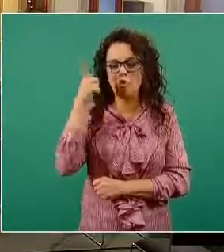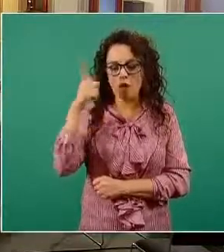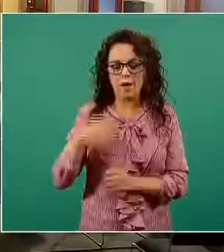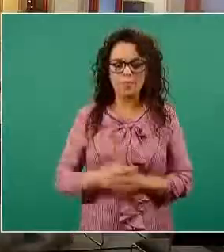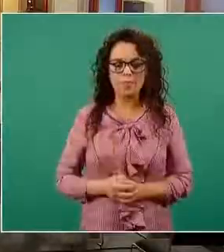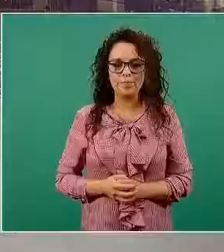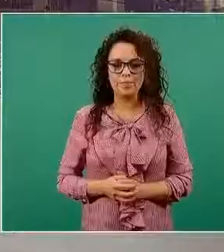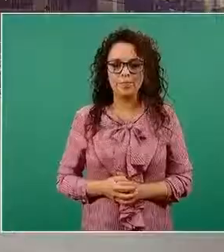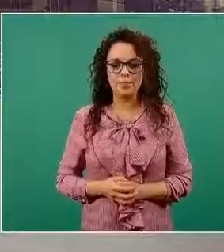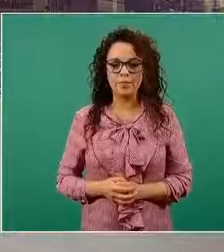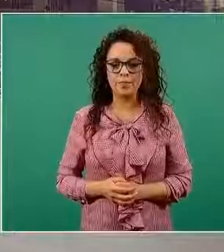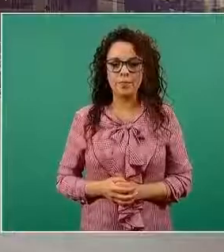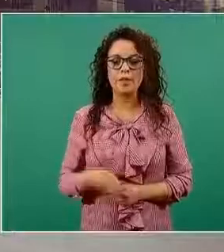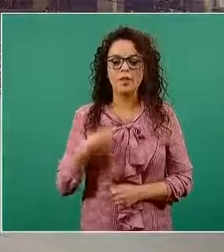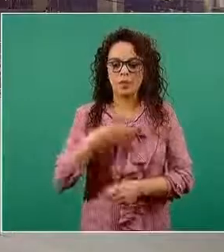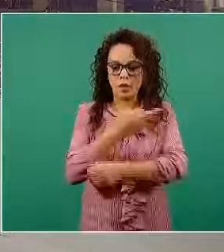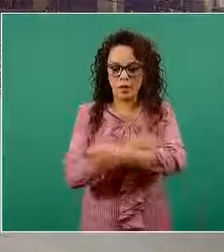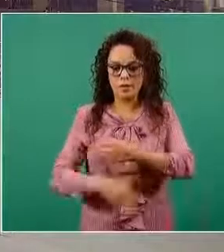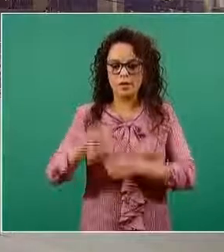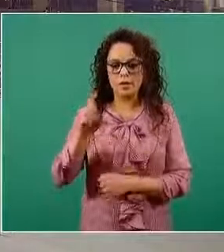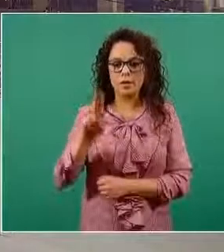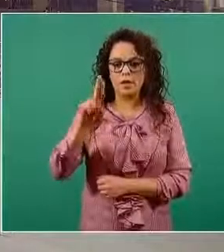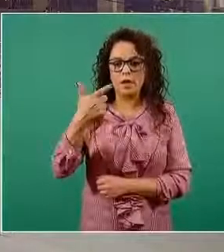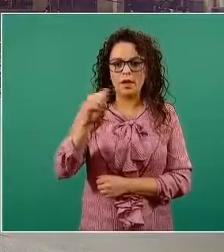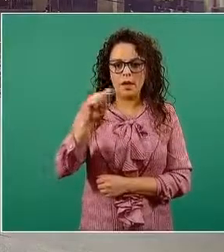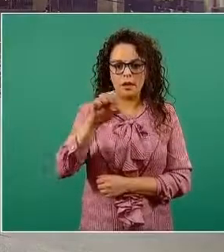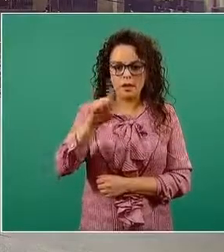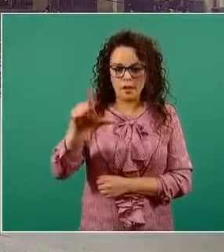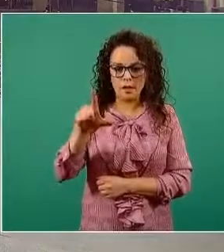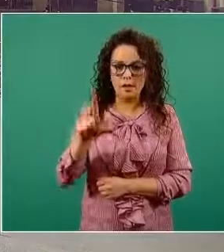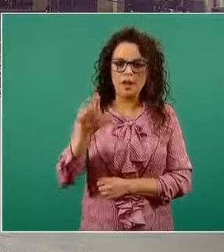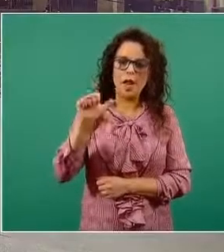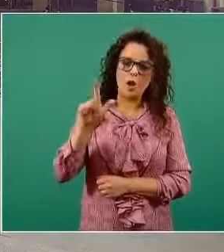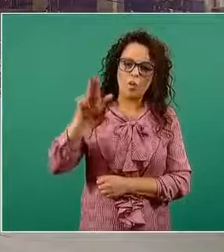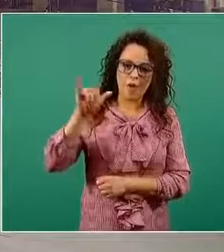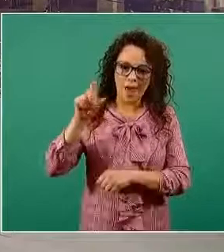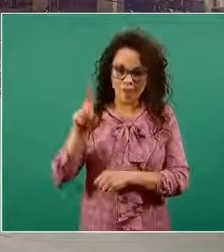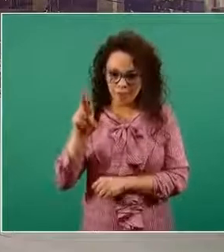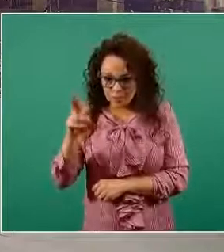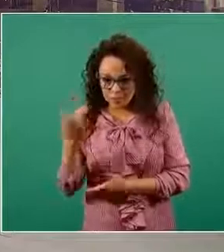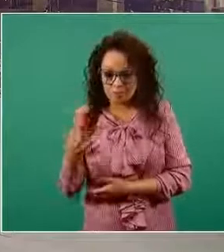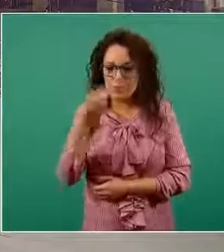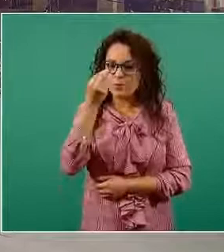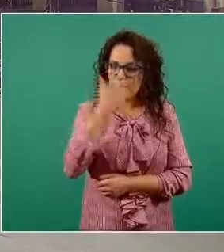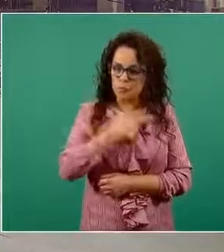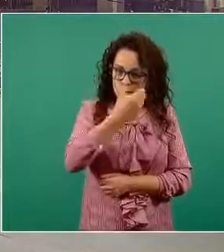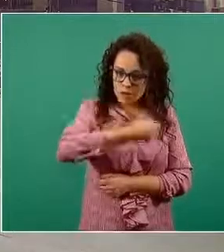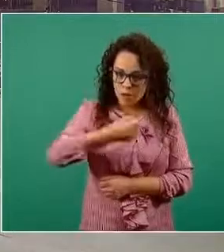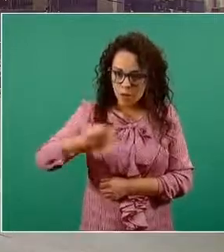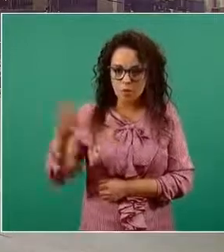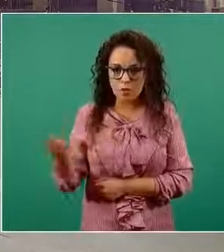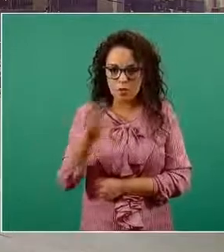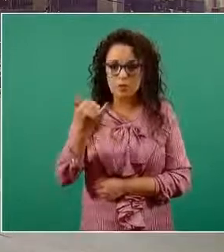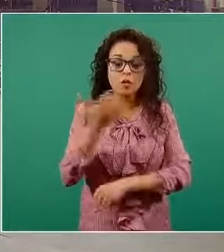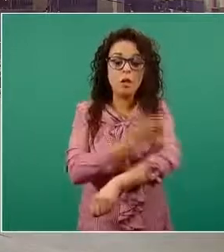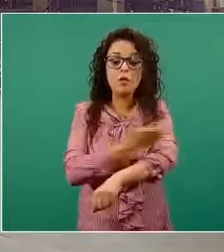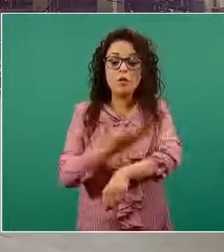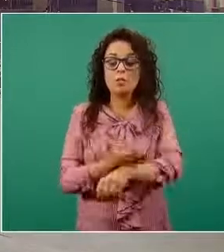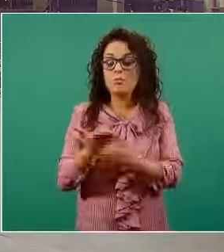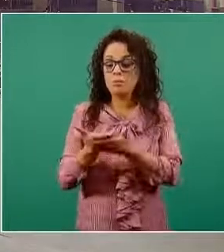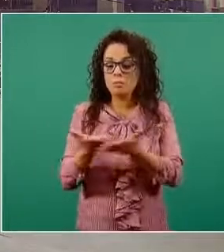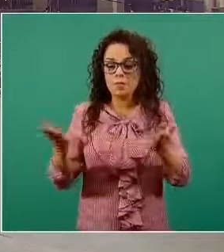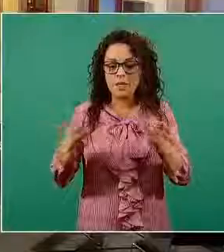Sí, buenas tardes, doctor López-Gatell, doctora Lomía, un gusto saludarles a ustedes y al auditorio y compañeros por